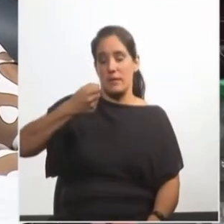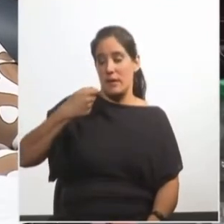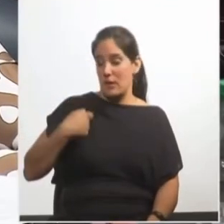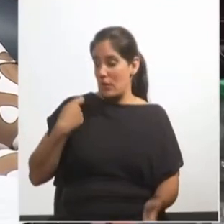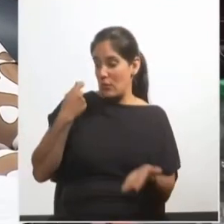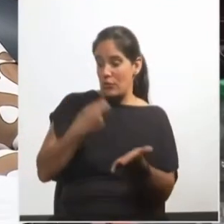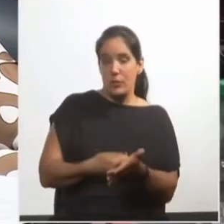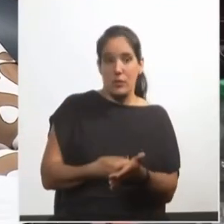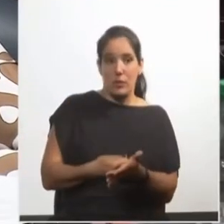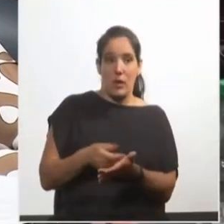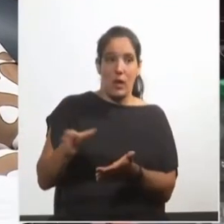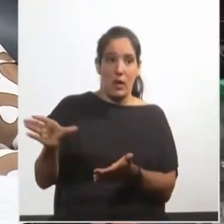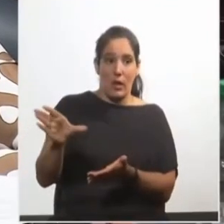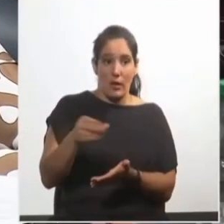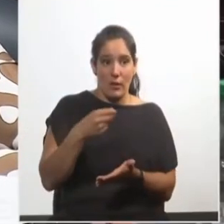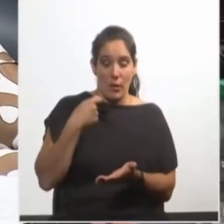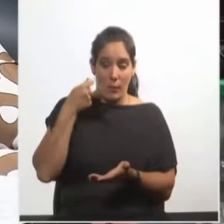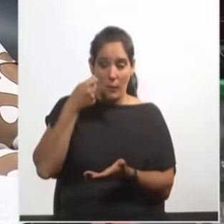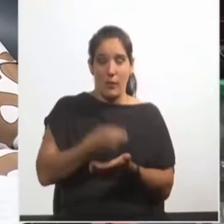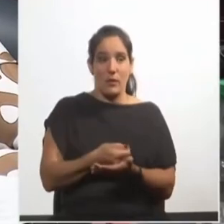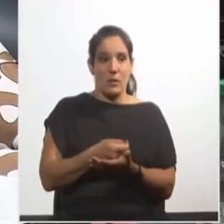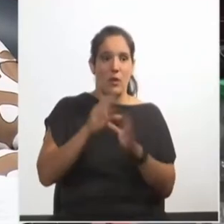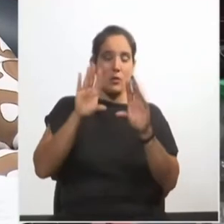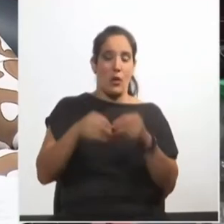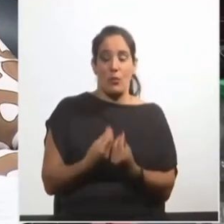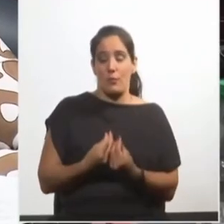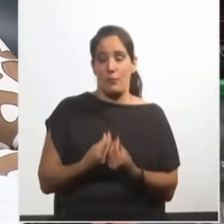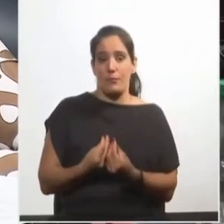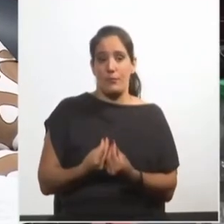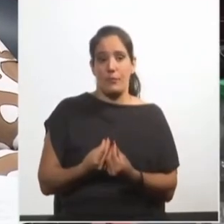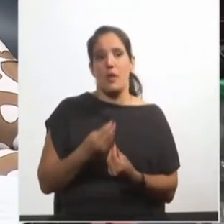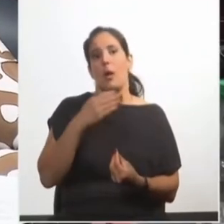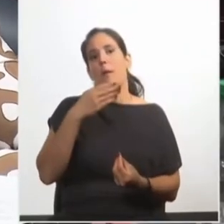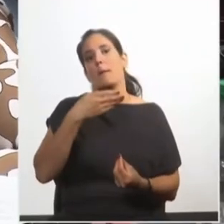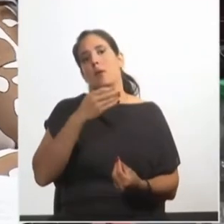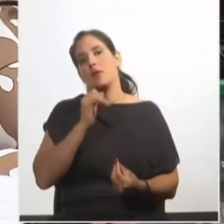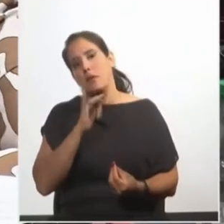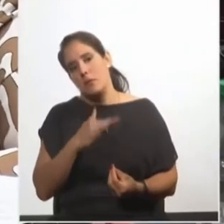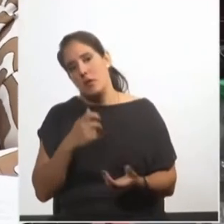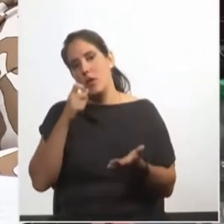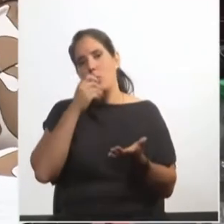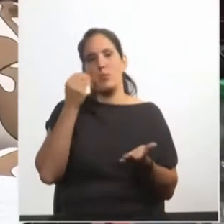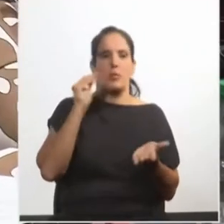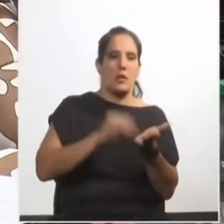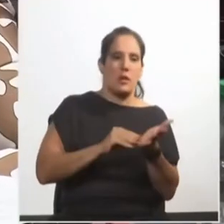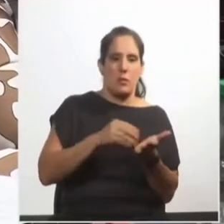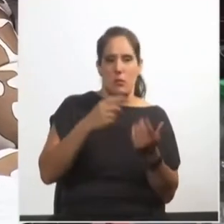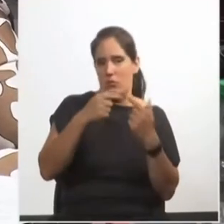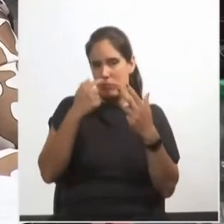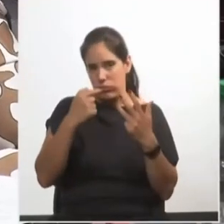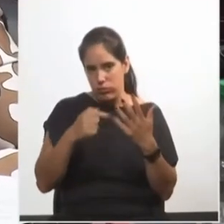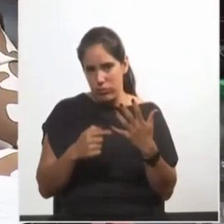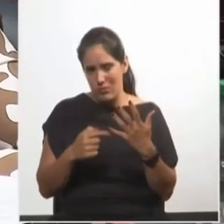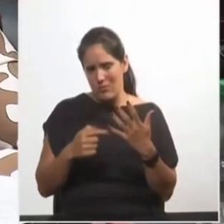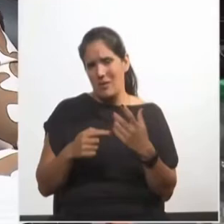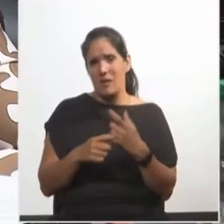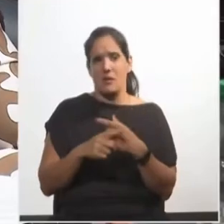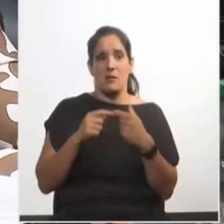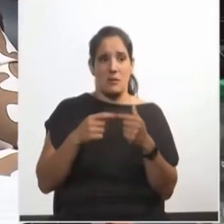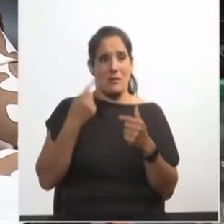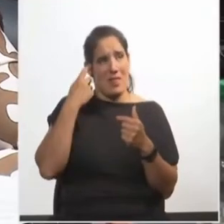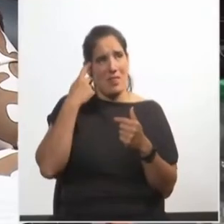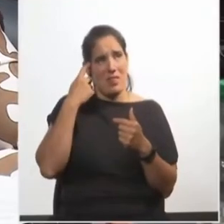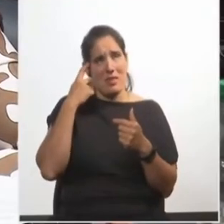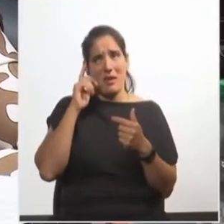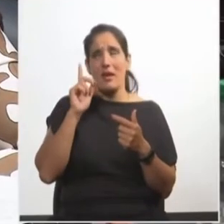asiste a estos institutos y servicios, pagando Montepío, timbres, entre otros. Muy lejos de esta